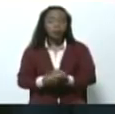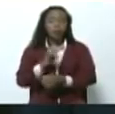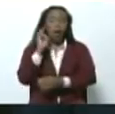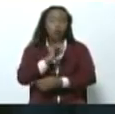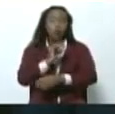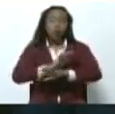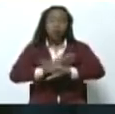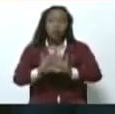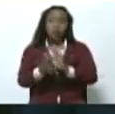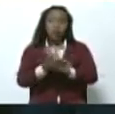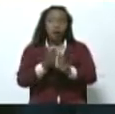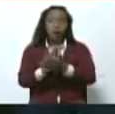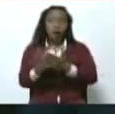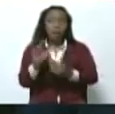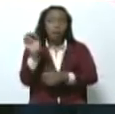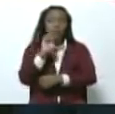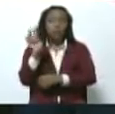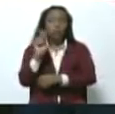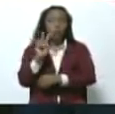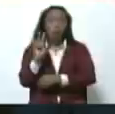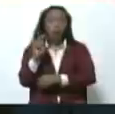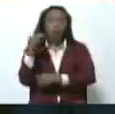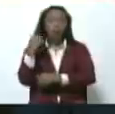ya, 22 de noviembre.